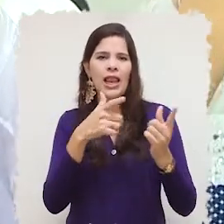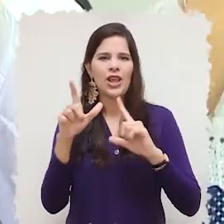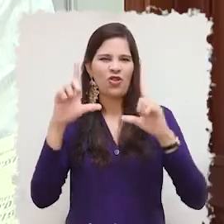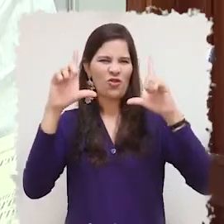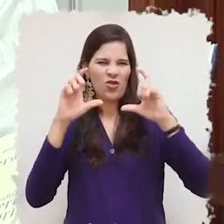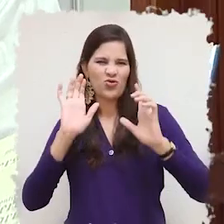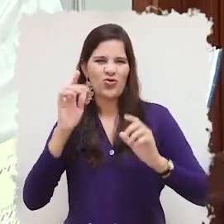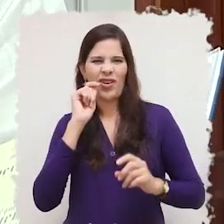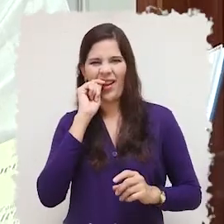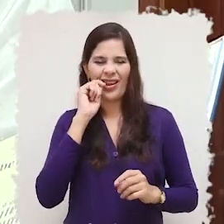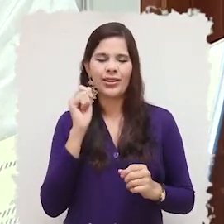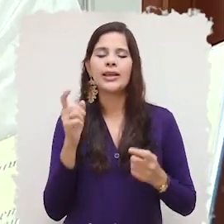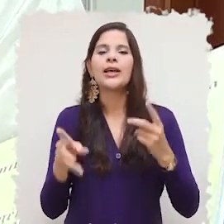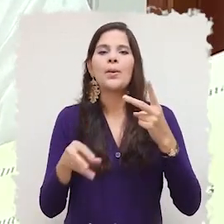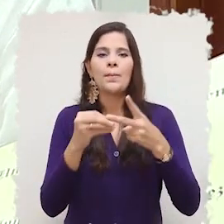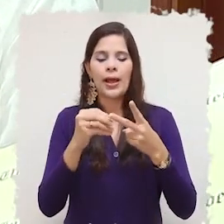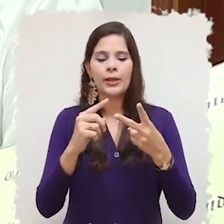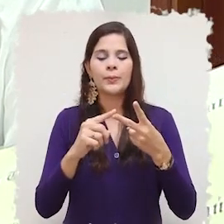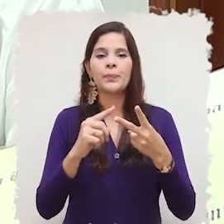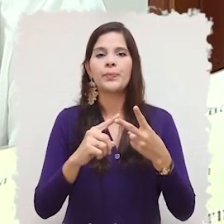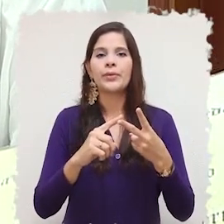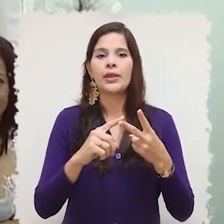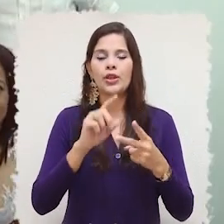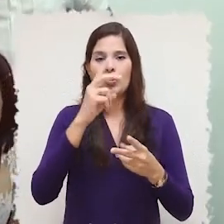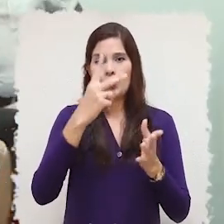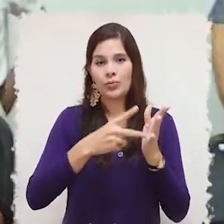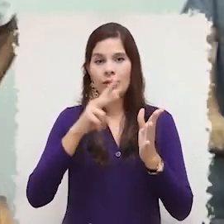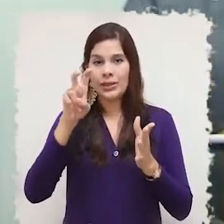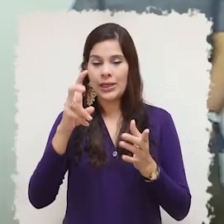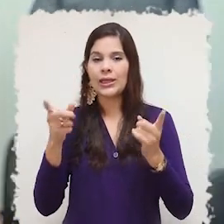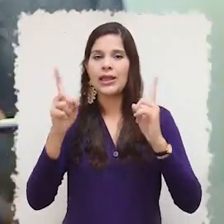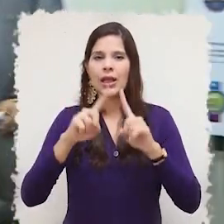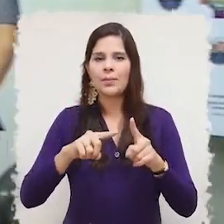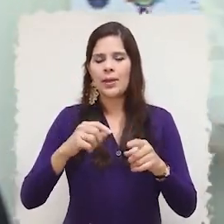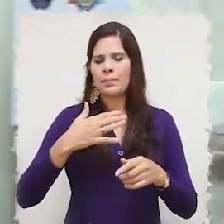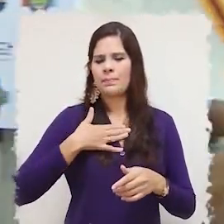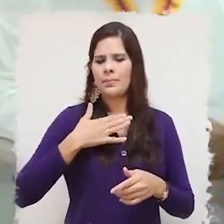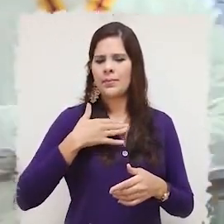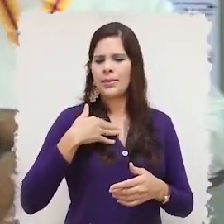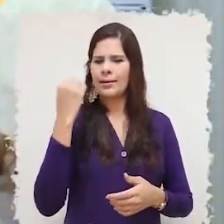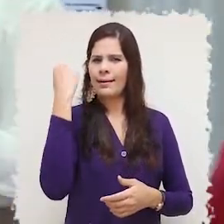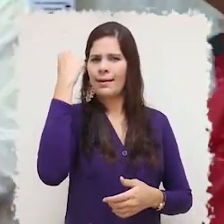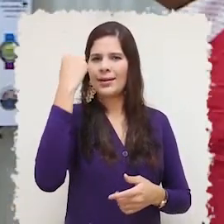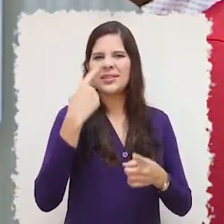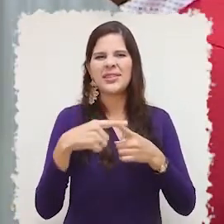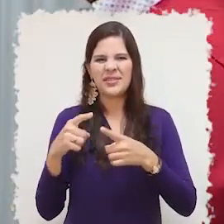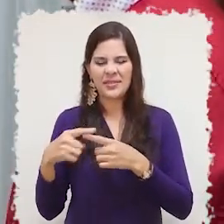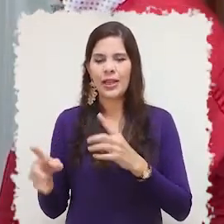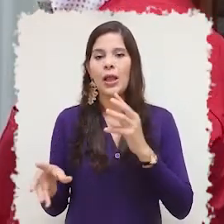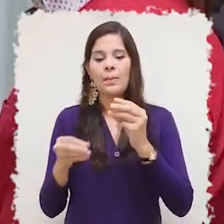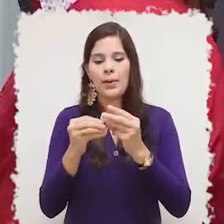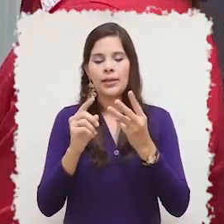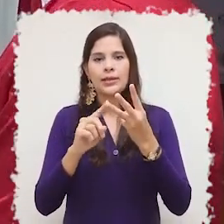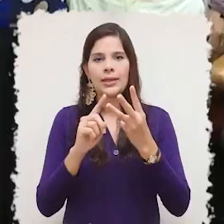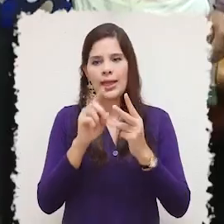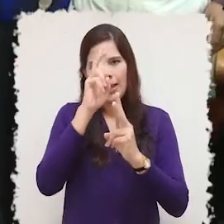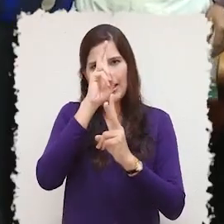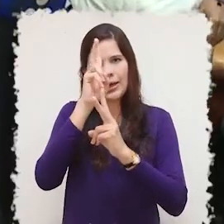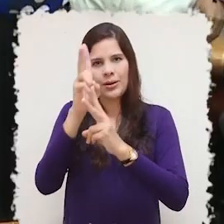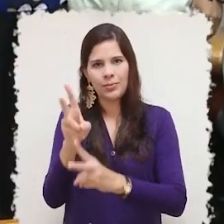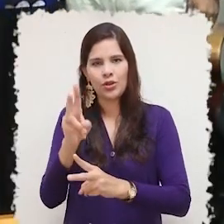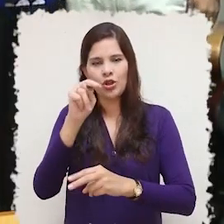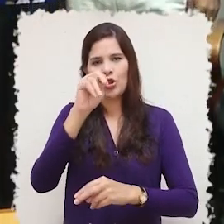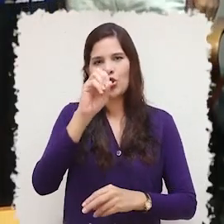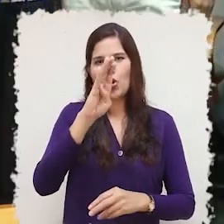Foto. Y en el 2009 logró el premio Grammy a la excelencia con el álbum Te Dedico Mis Triunfos y un reconocimiento especial con las canciones